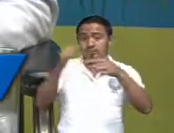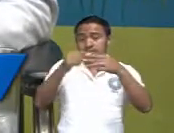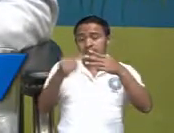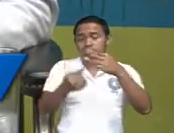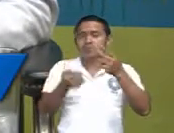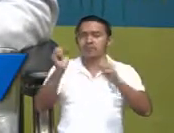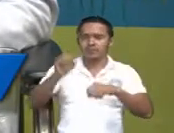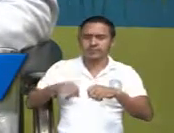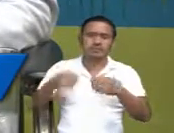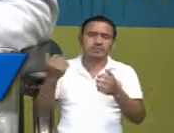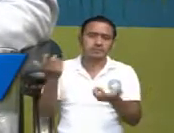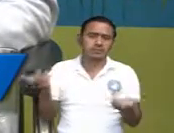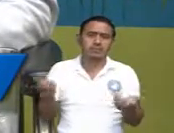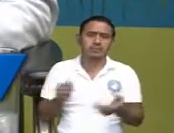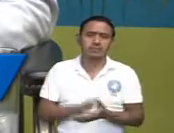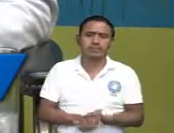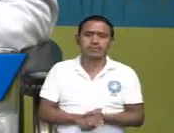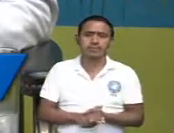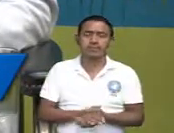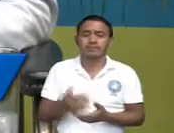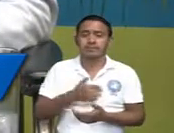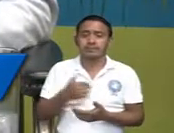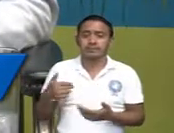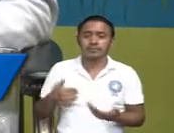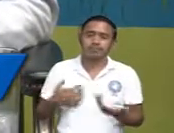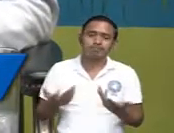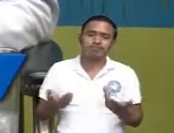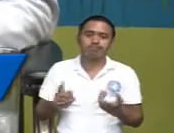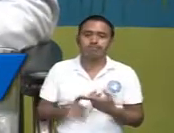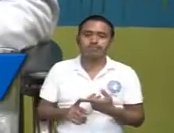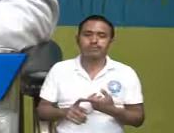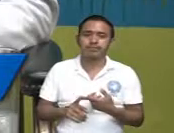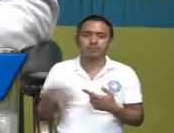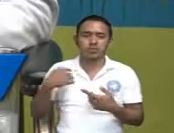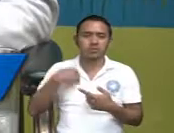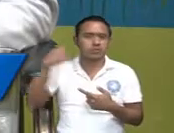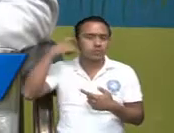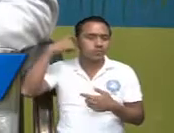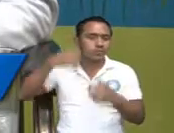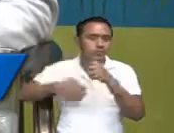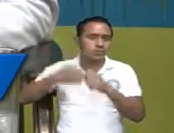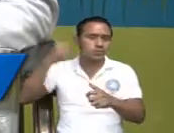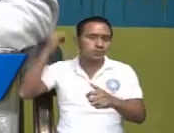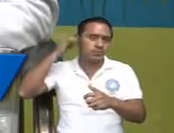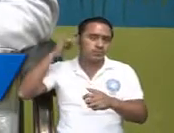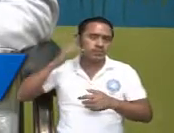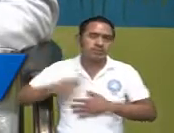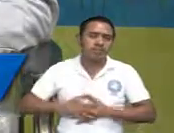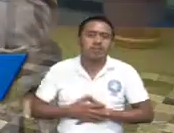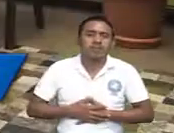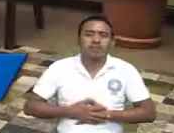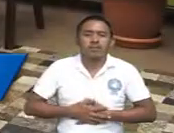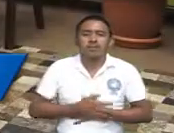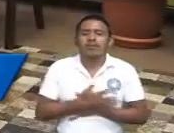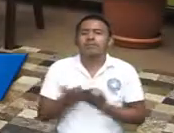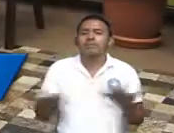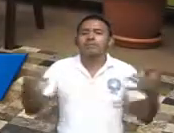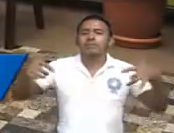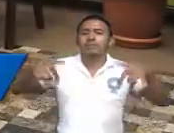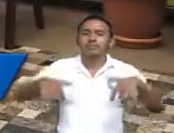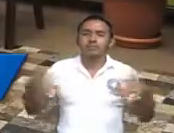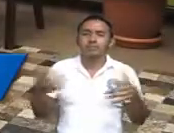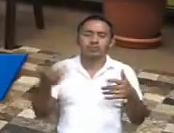este alteraciones de la audición ahora generalmente en los padecimientos